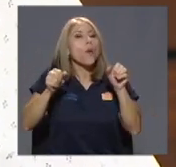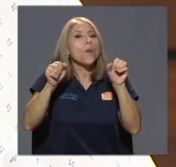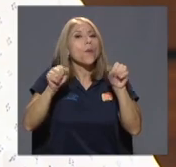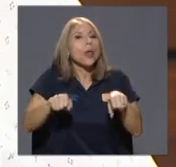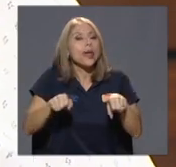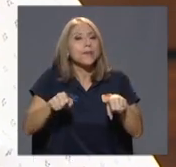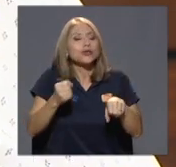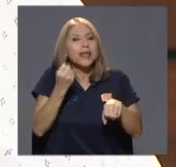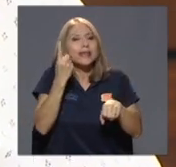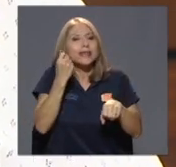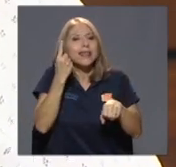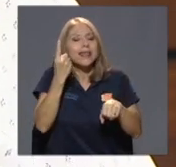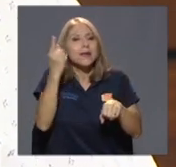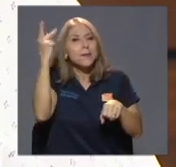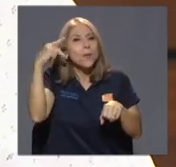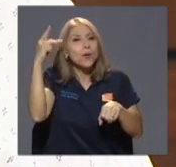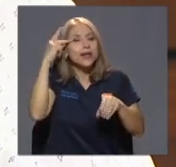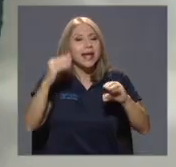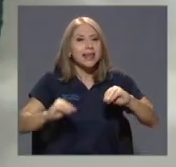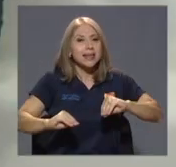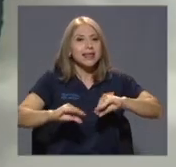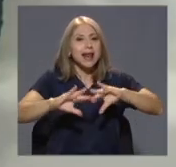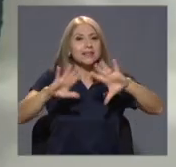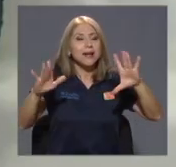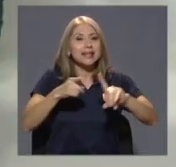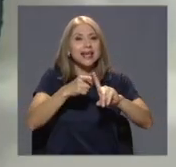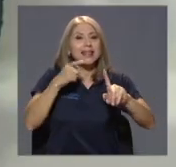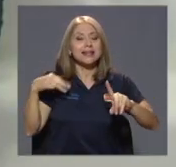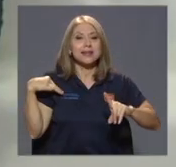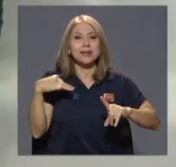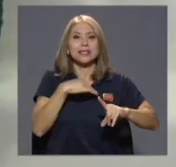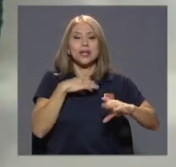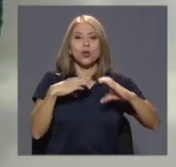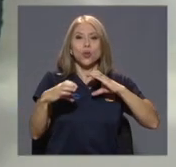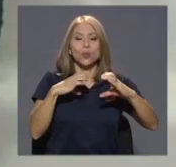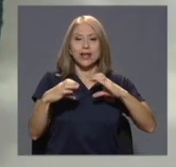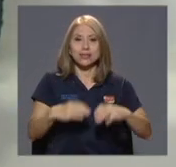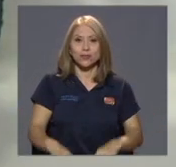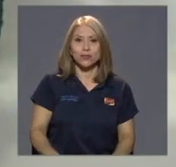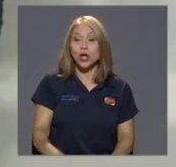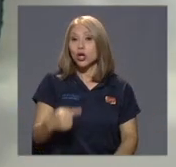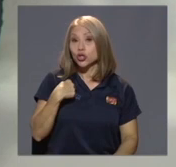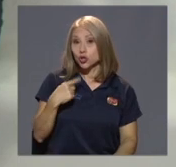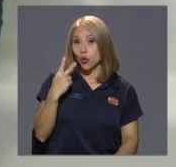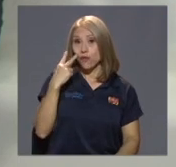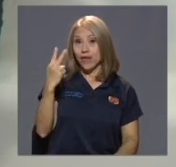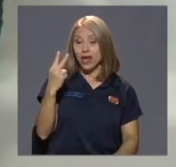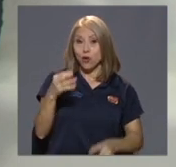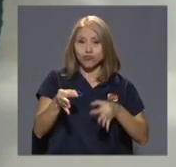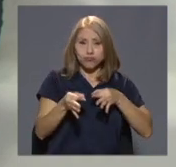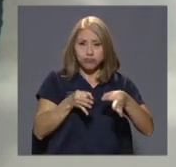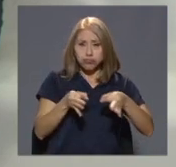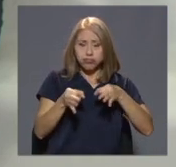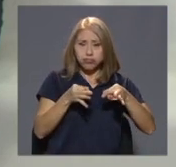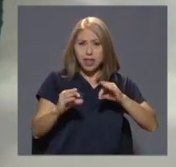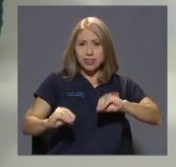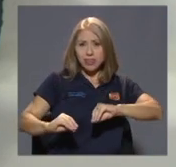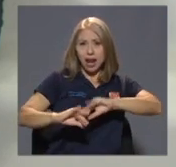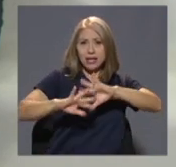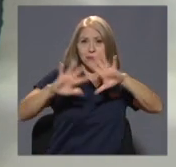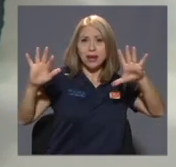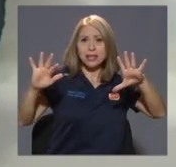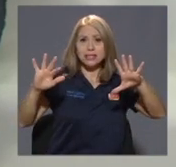impondría desde el Ministerio de Comunicación? Yo veo la transparencia y la rendición de cuentas más desde